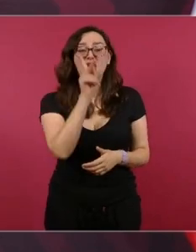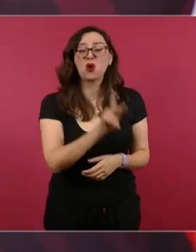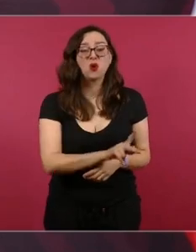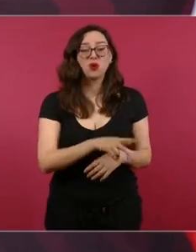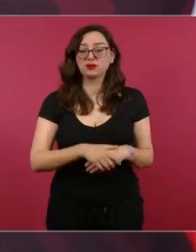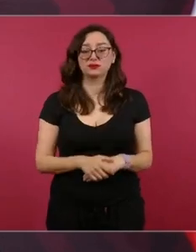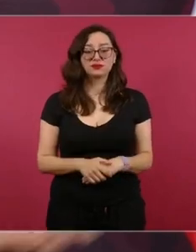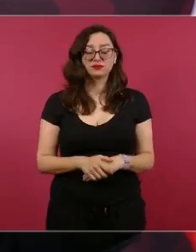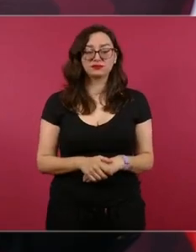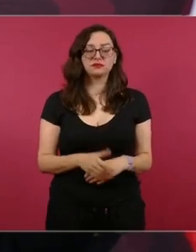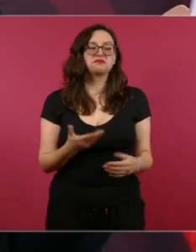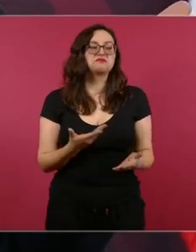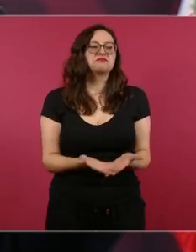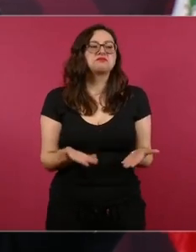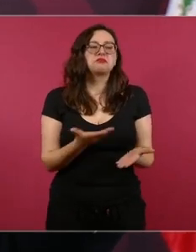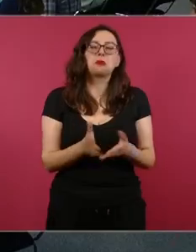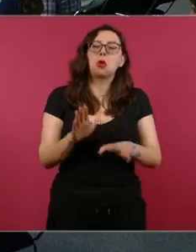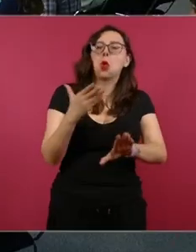no. No,